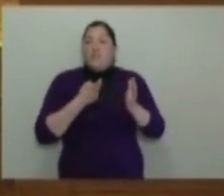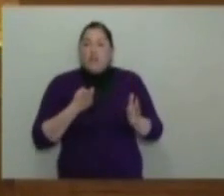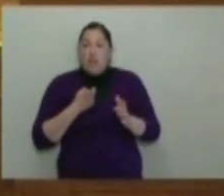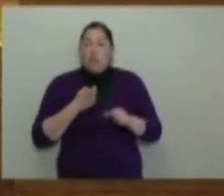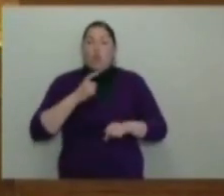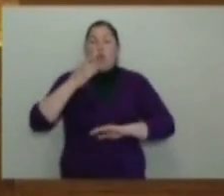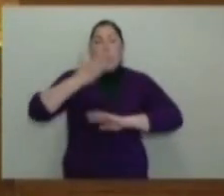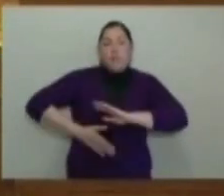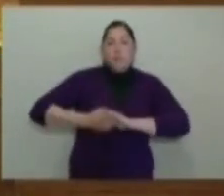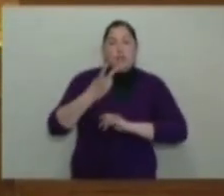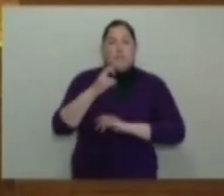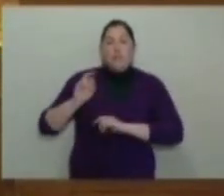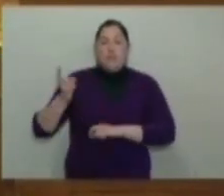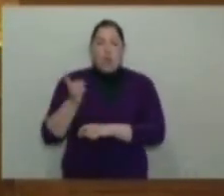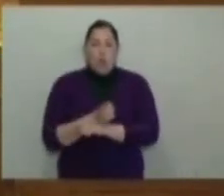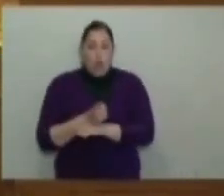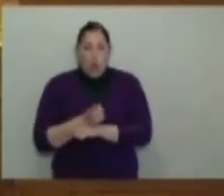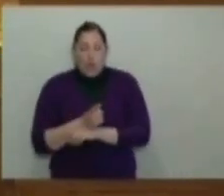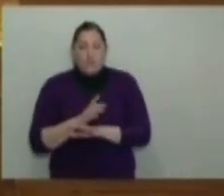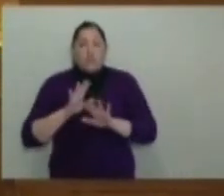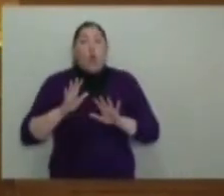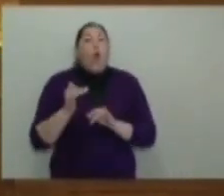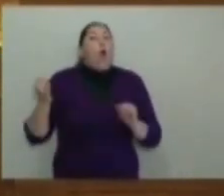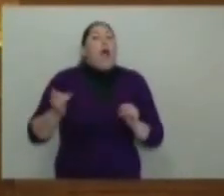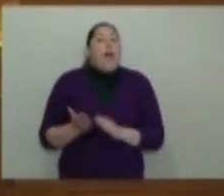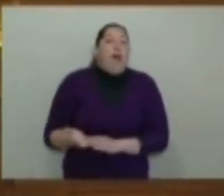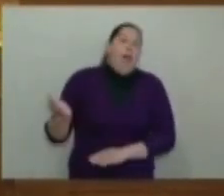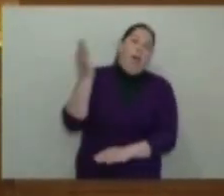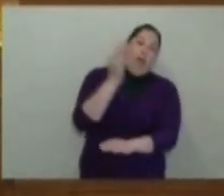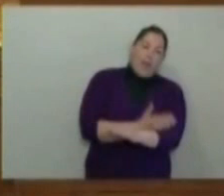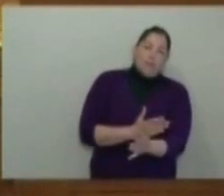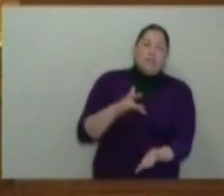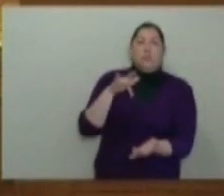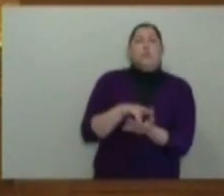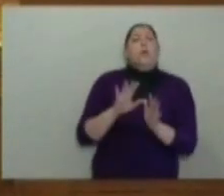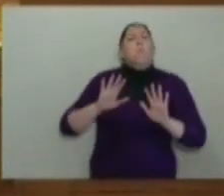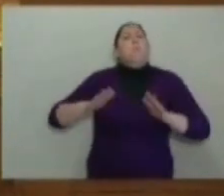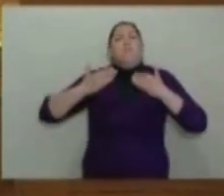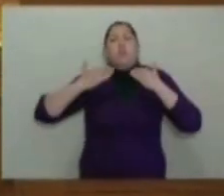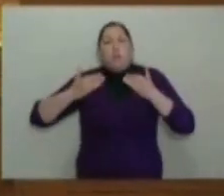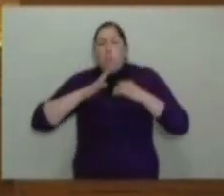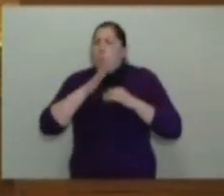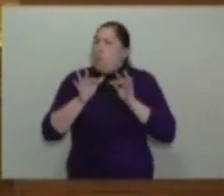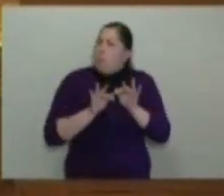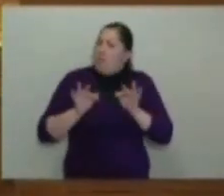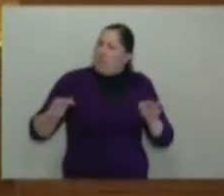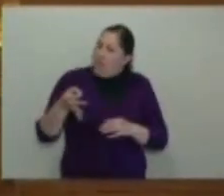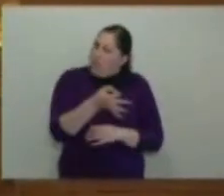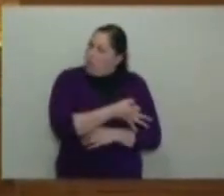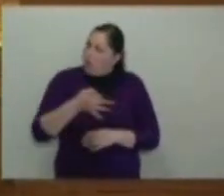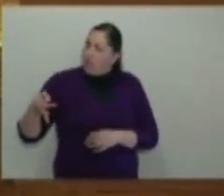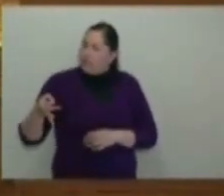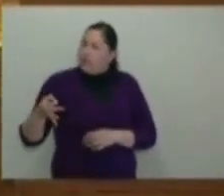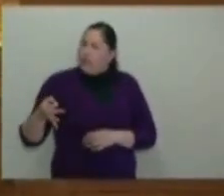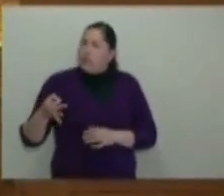servicio de ayuda a domicilio ojalá se hubiese producido antes pero en todo caso la felicito porque me parece que es una medida correcta y acertada y